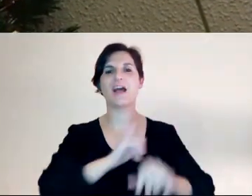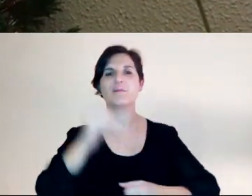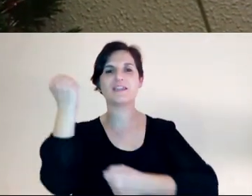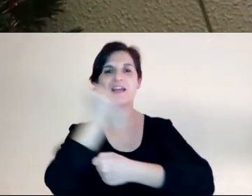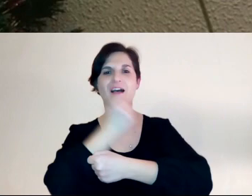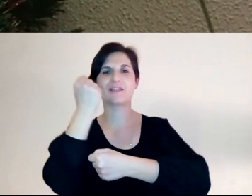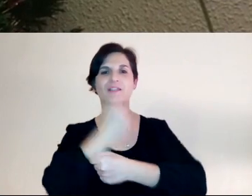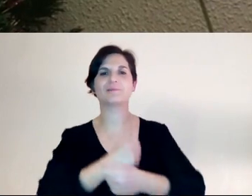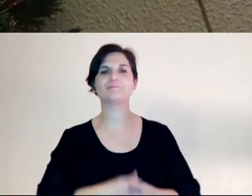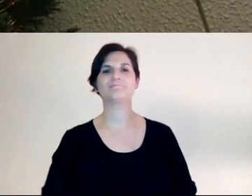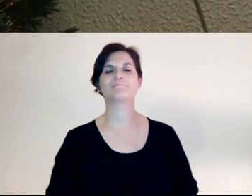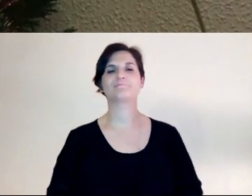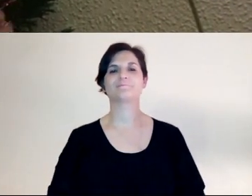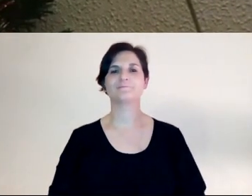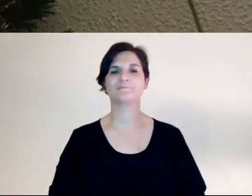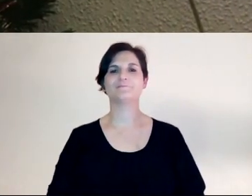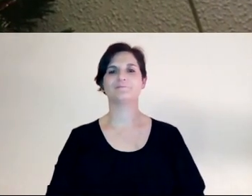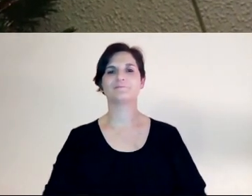¡Feliz Navidad!